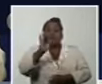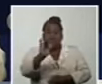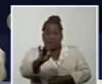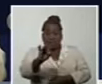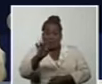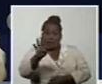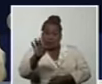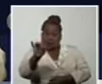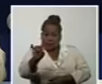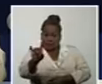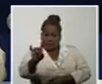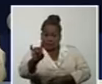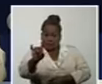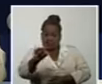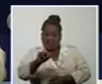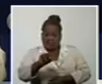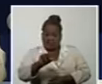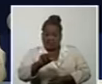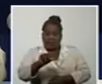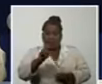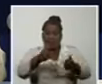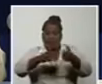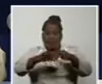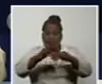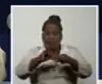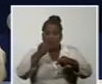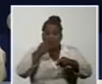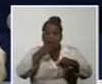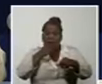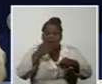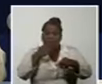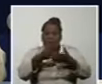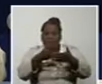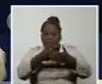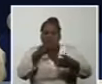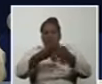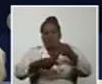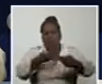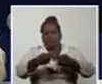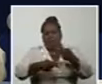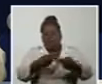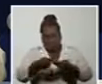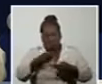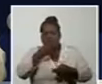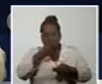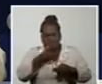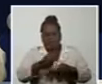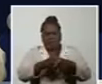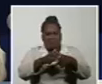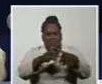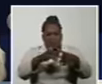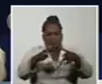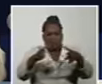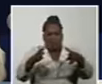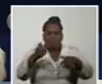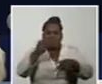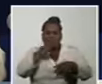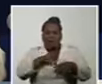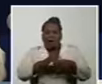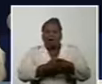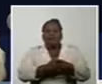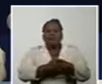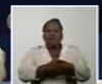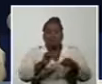749, es el laboratorio de más capacidad que tenemos en nuestro país, además de ser el